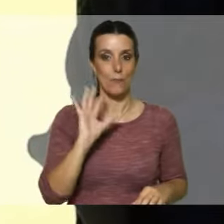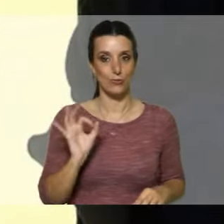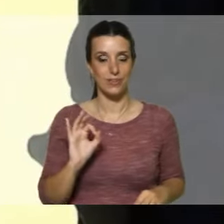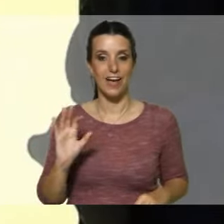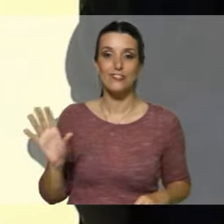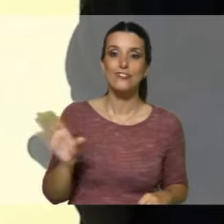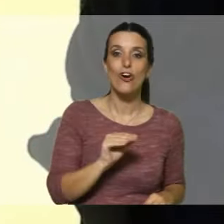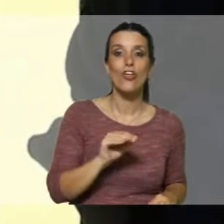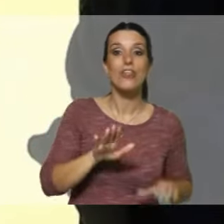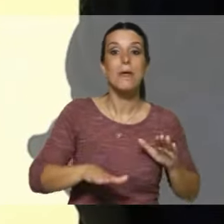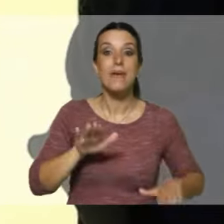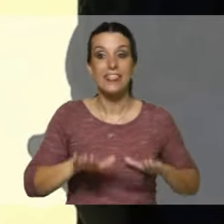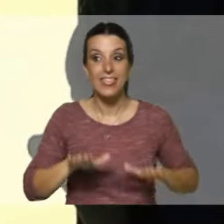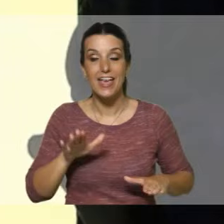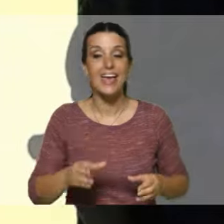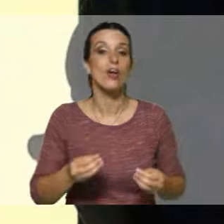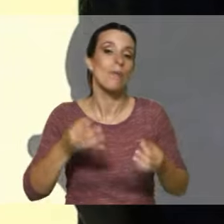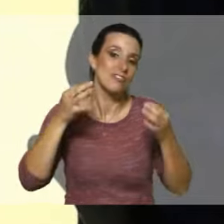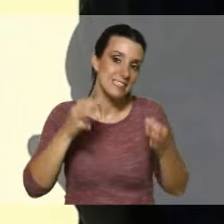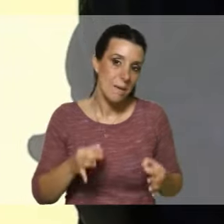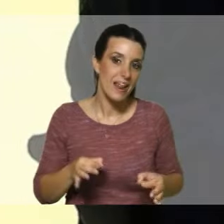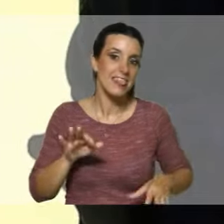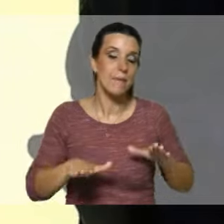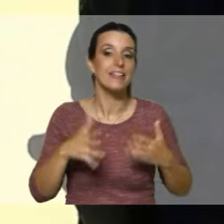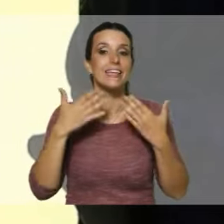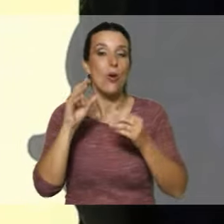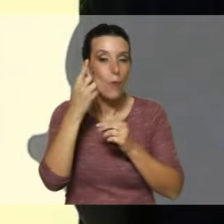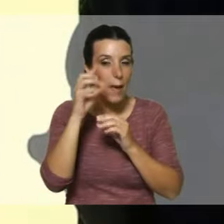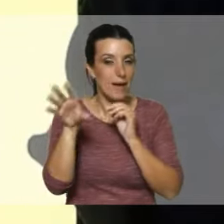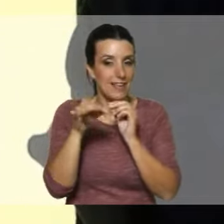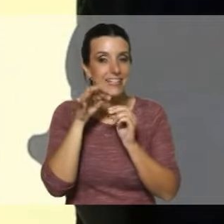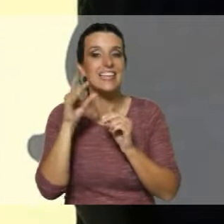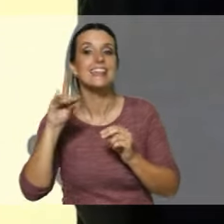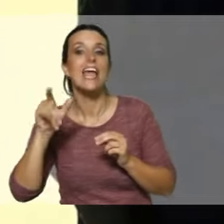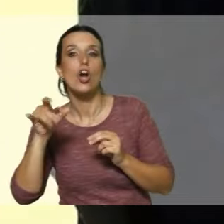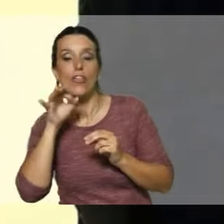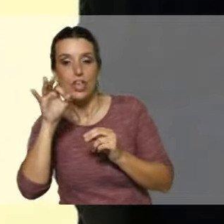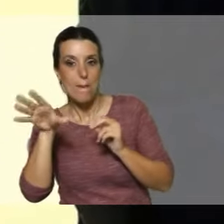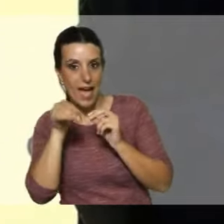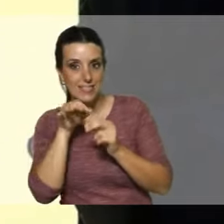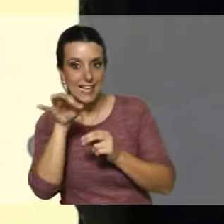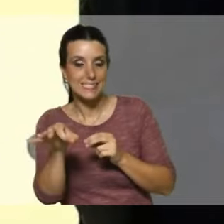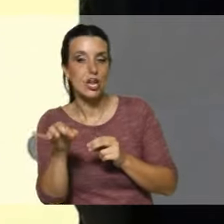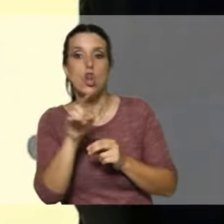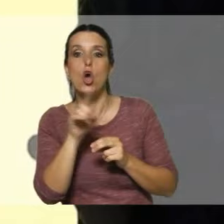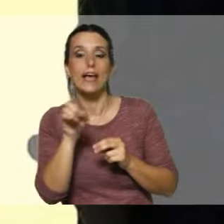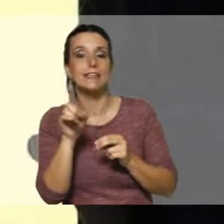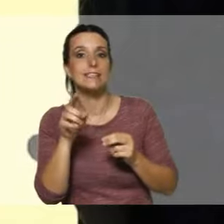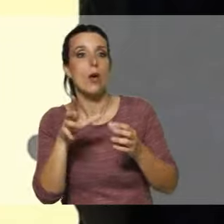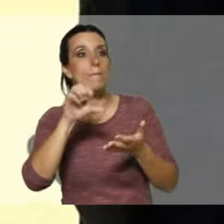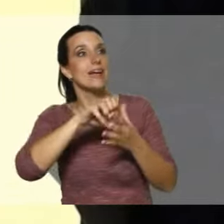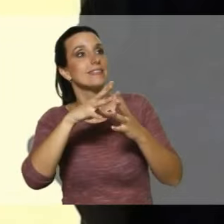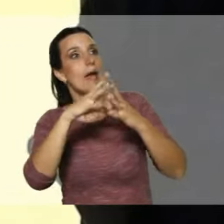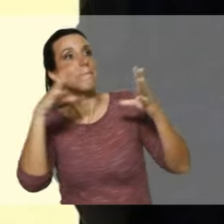todo depende ahora como siempre le Quiero agregar una cosa a lo que decía Diego que no es el tamaño de un